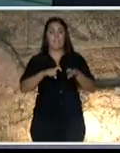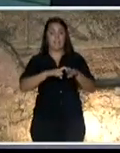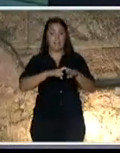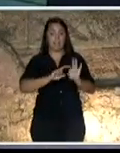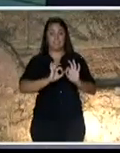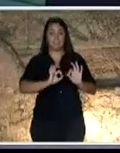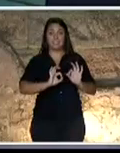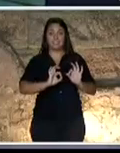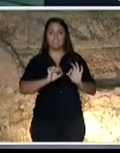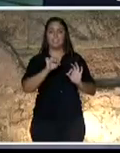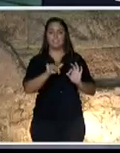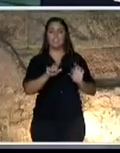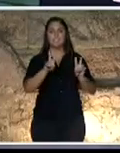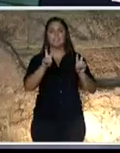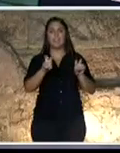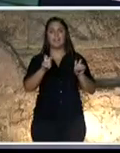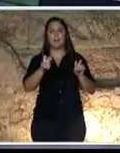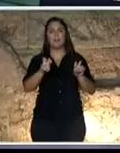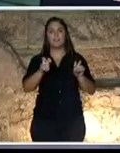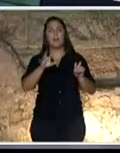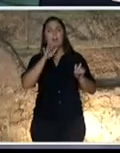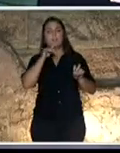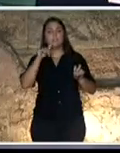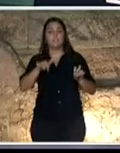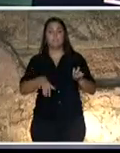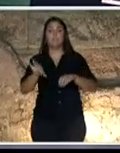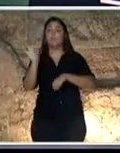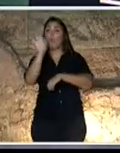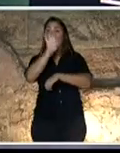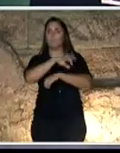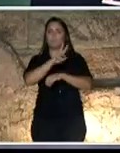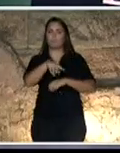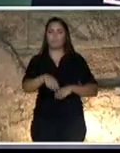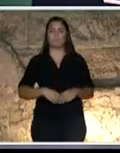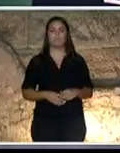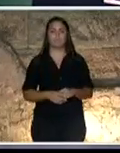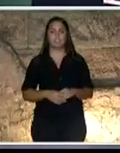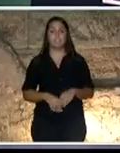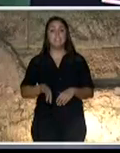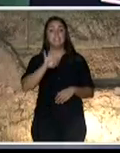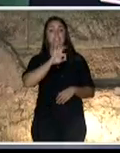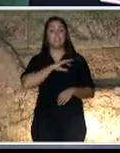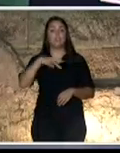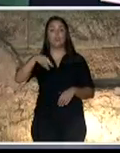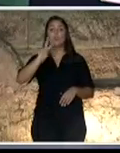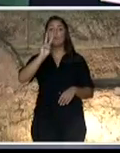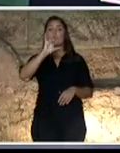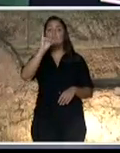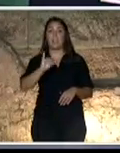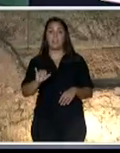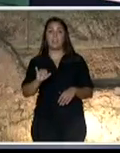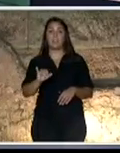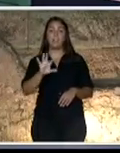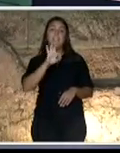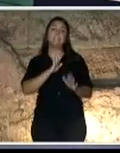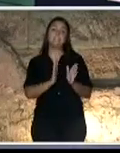en cuyos dominios espirituales nunca se pondrá el sol. Pasco Núñez de Balboa, evadido de Santo Domingo